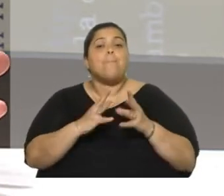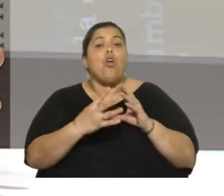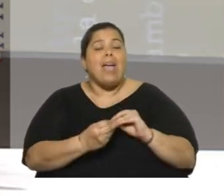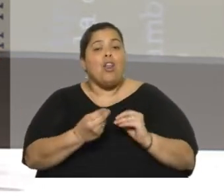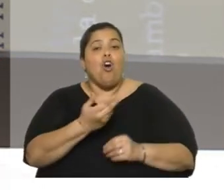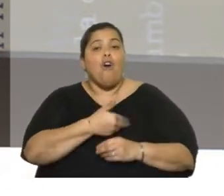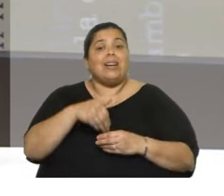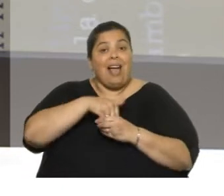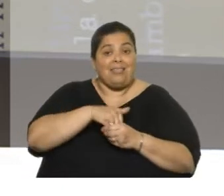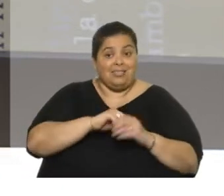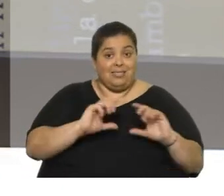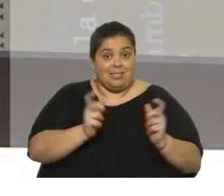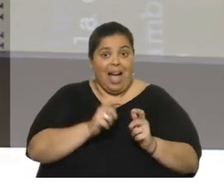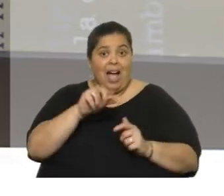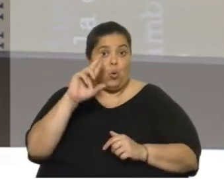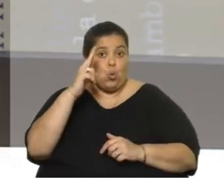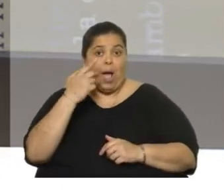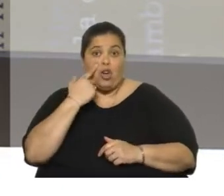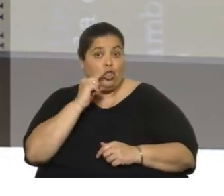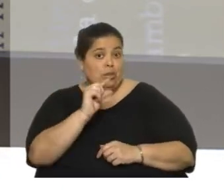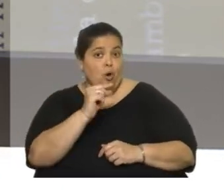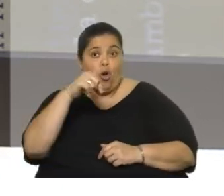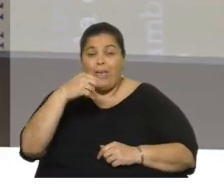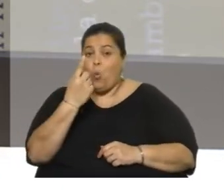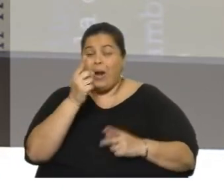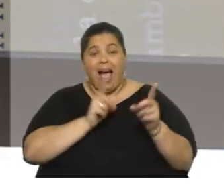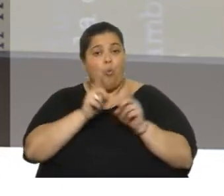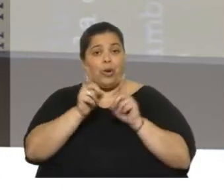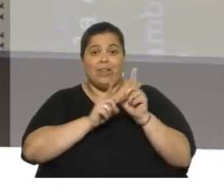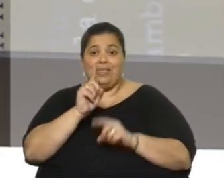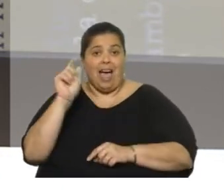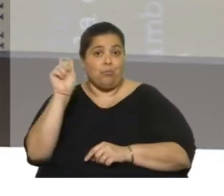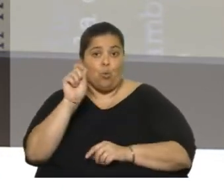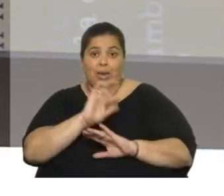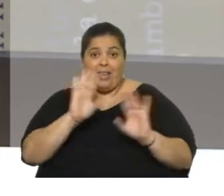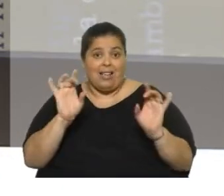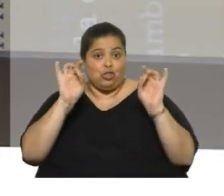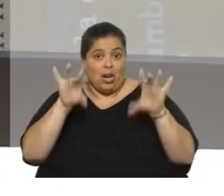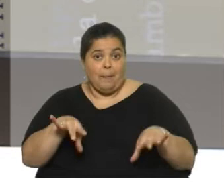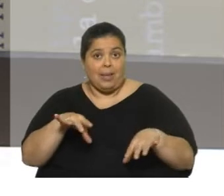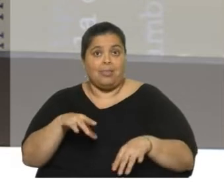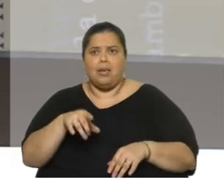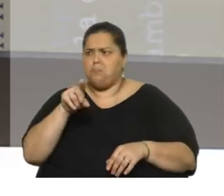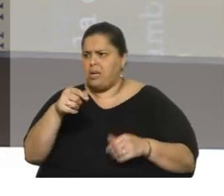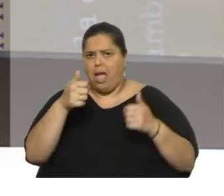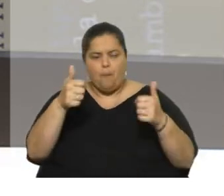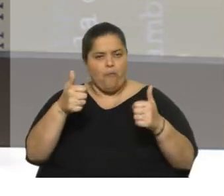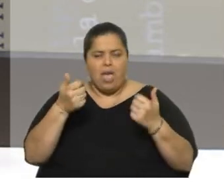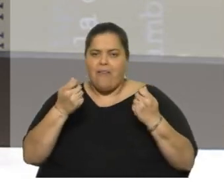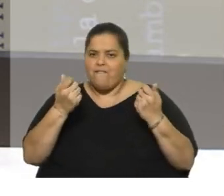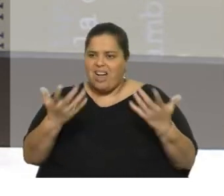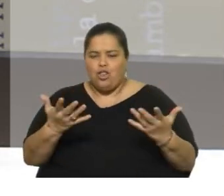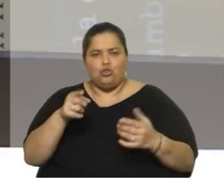se conoce poco. Tenemos una sola universidad pública que sabemos cómo está gobernada, que nos parece muy lícito, muy valioso, es un